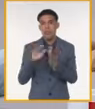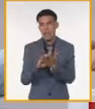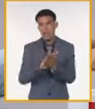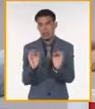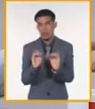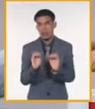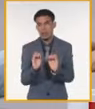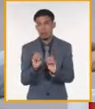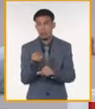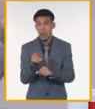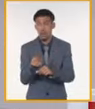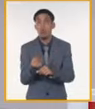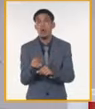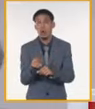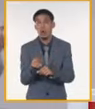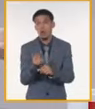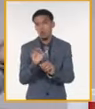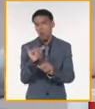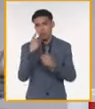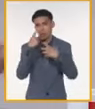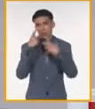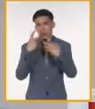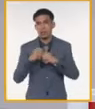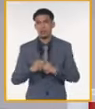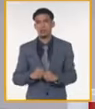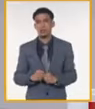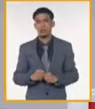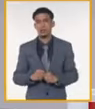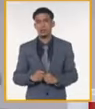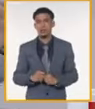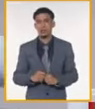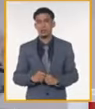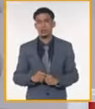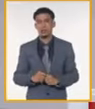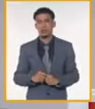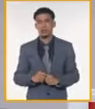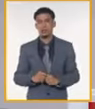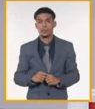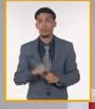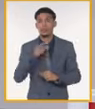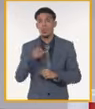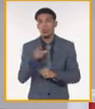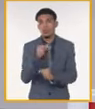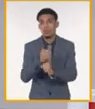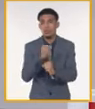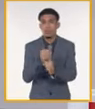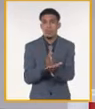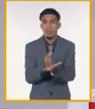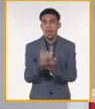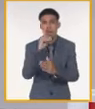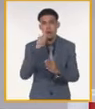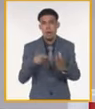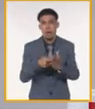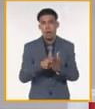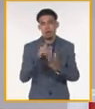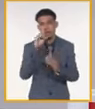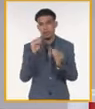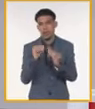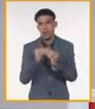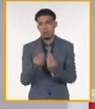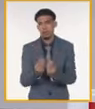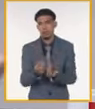eh Claro claro qué qué qué dignidad tiene ese trabajo que usted es una persona que trabaja y no le no le no le paga Entonces eso es es